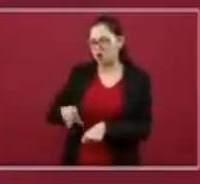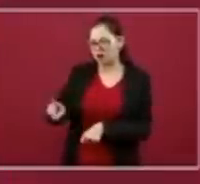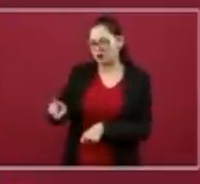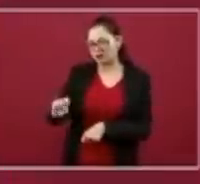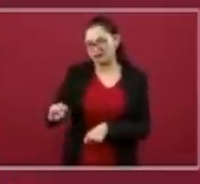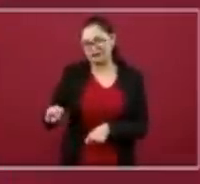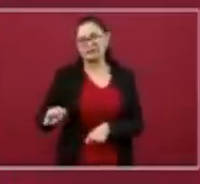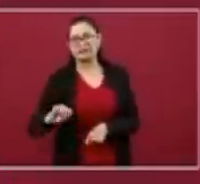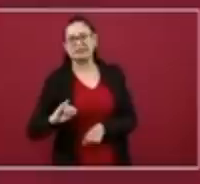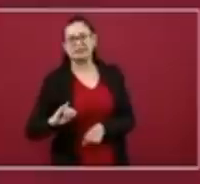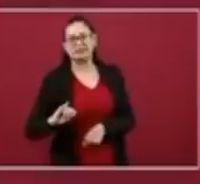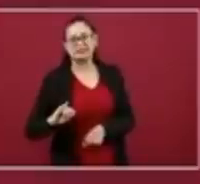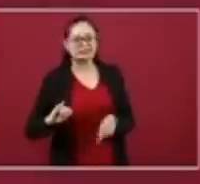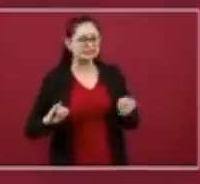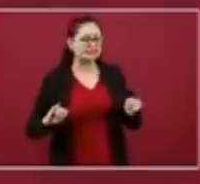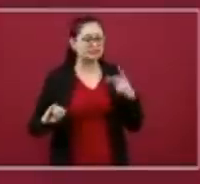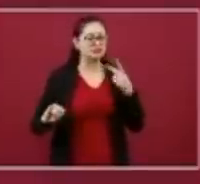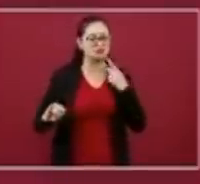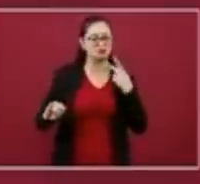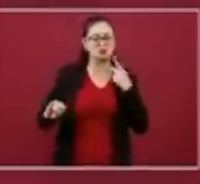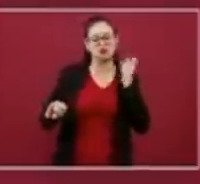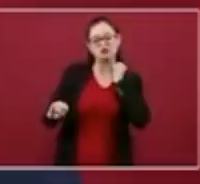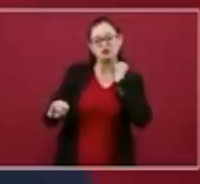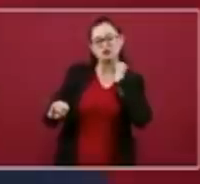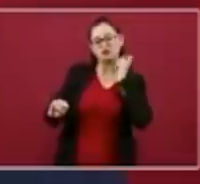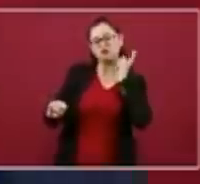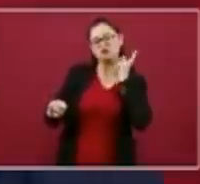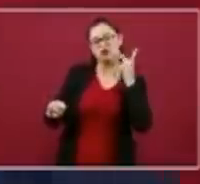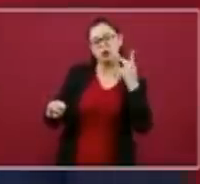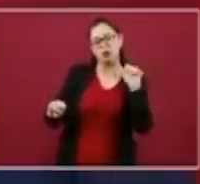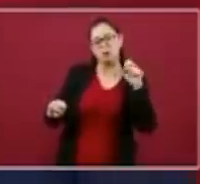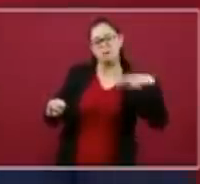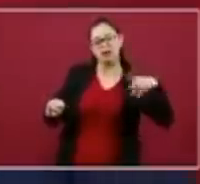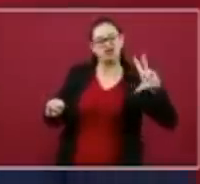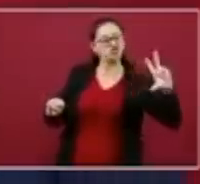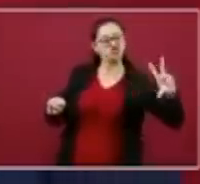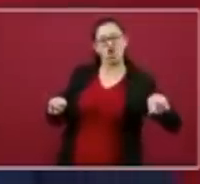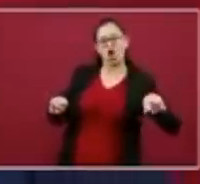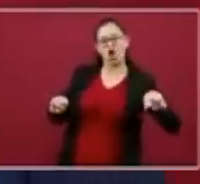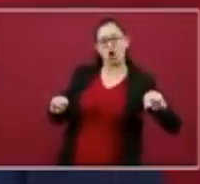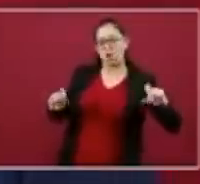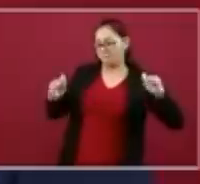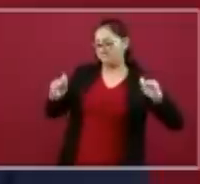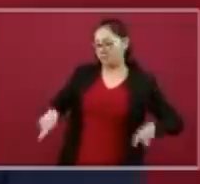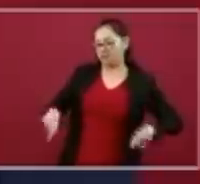un legislador del PAN no, aunque sean del mismo partido?